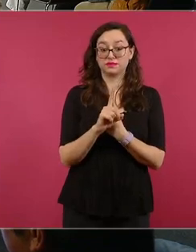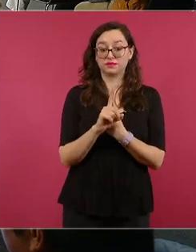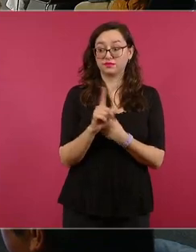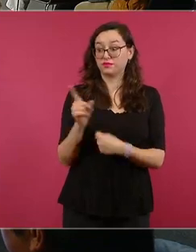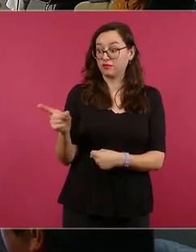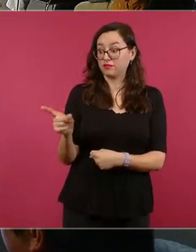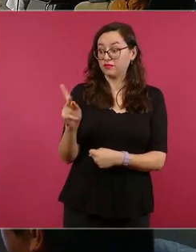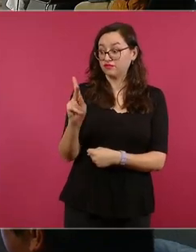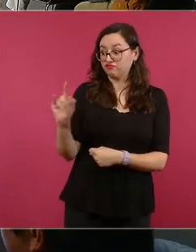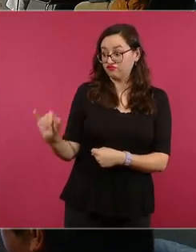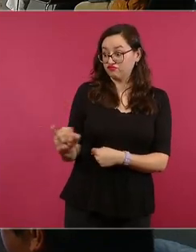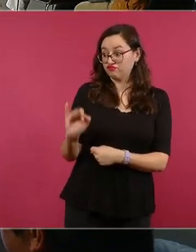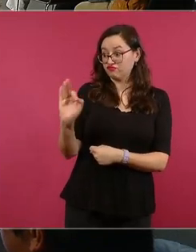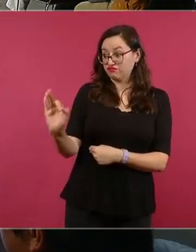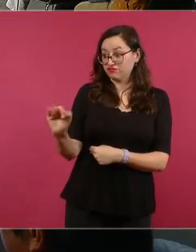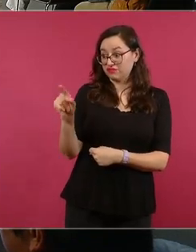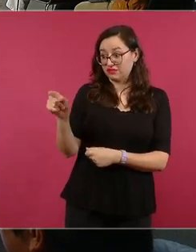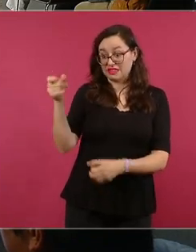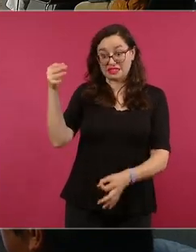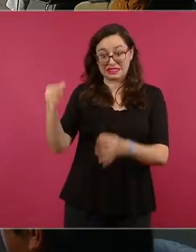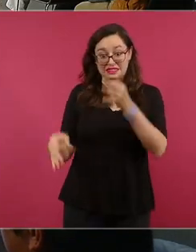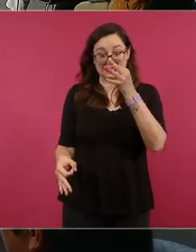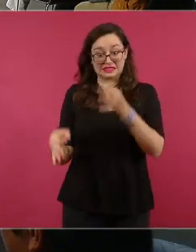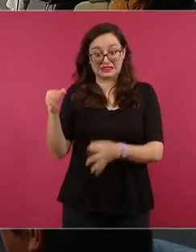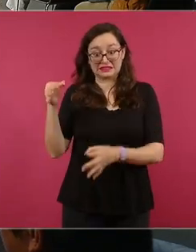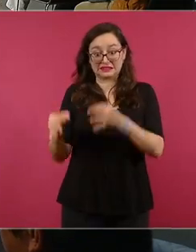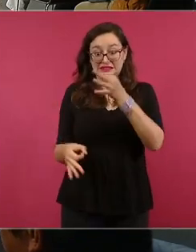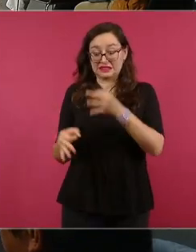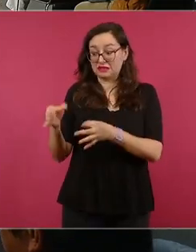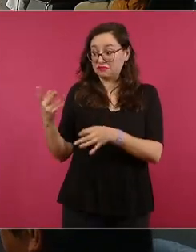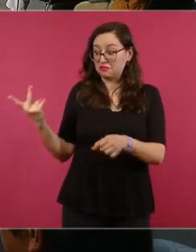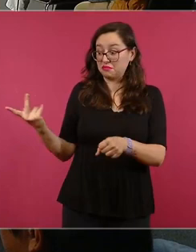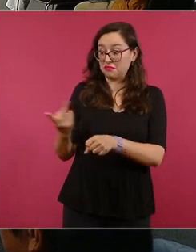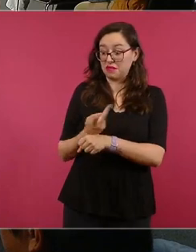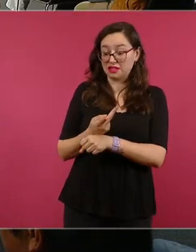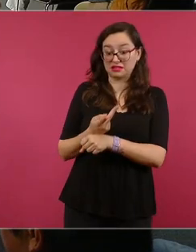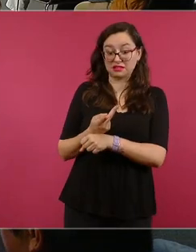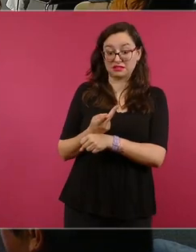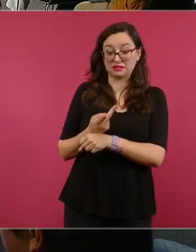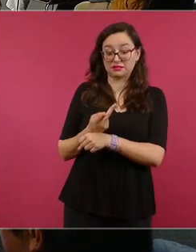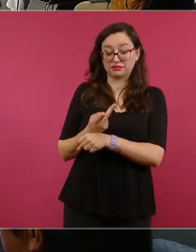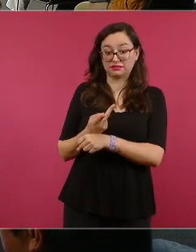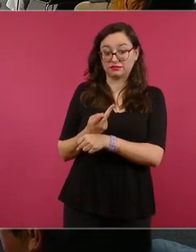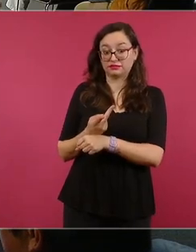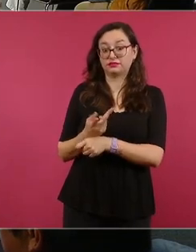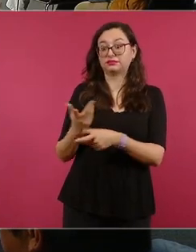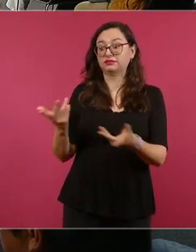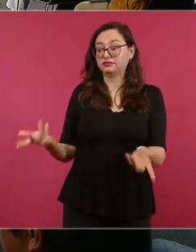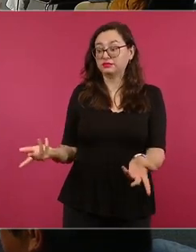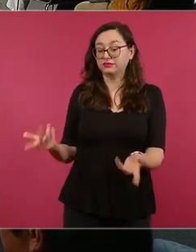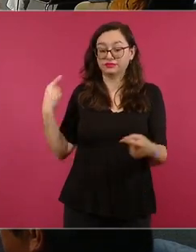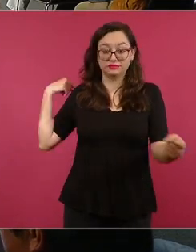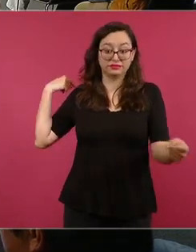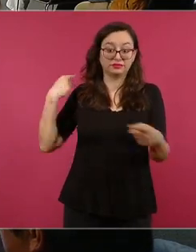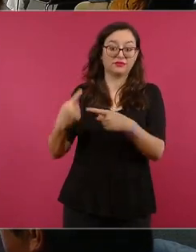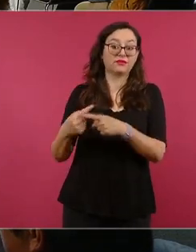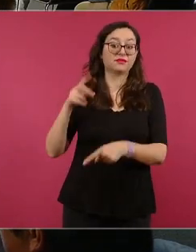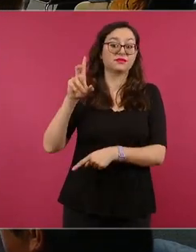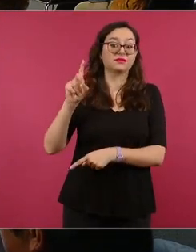pues eso es lo que echó raíces en 36 años.